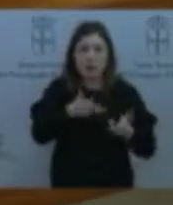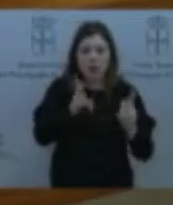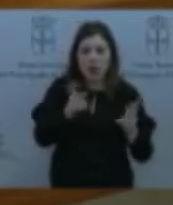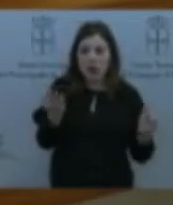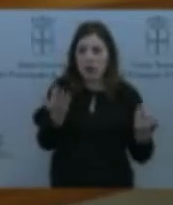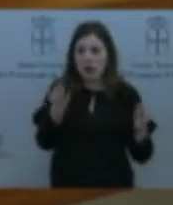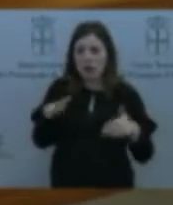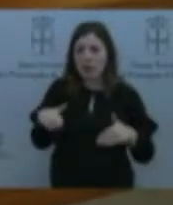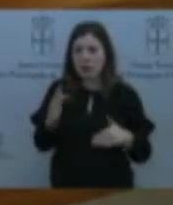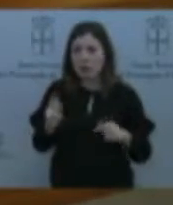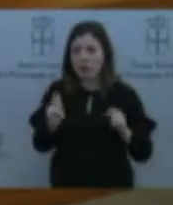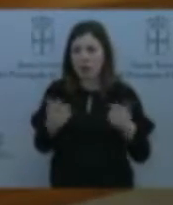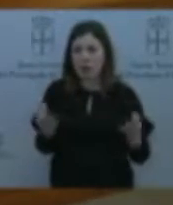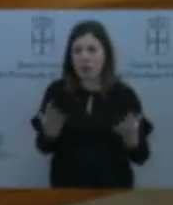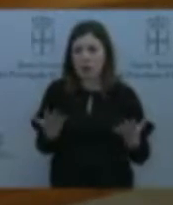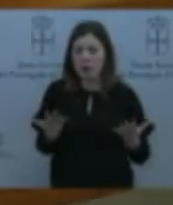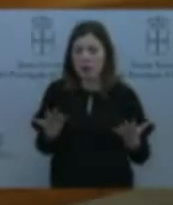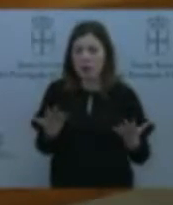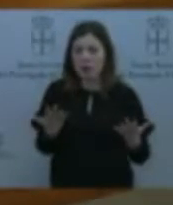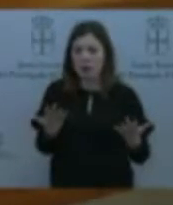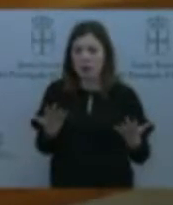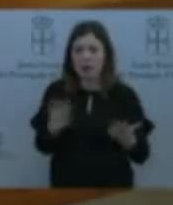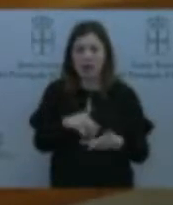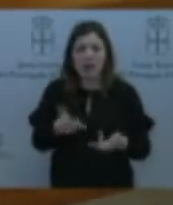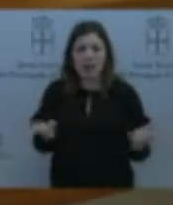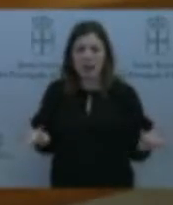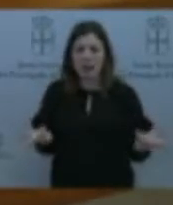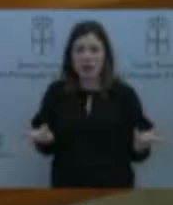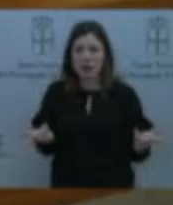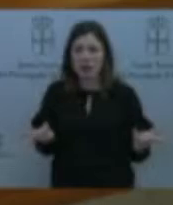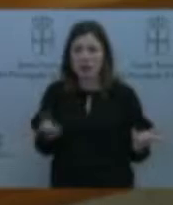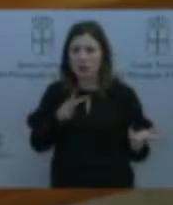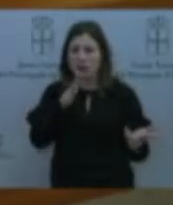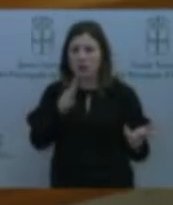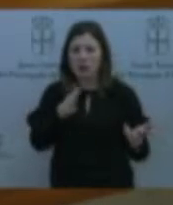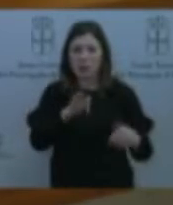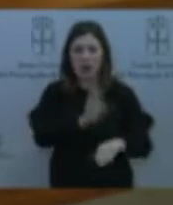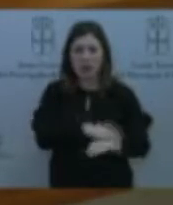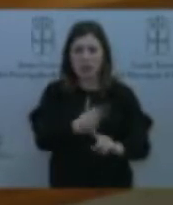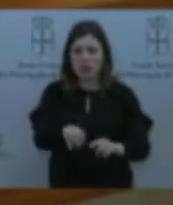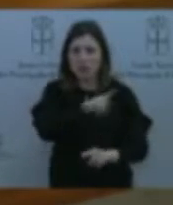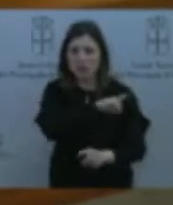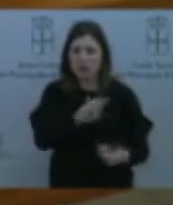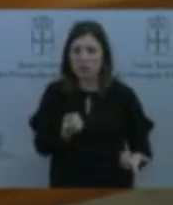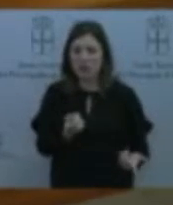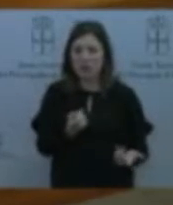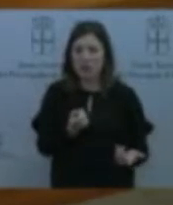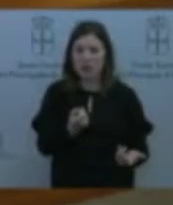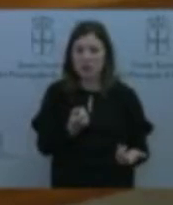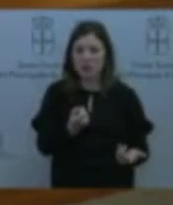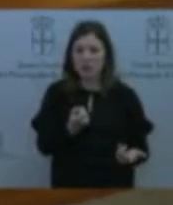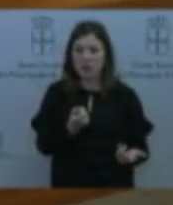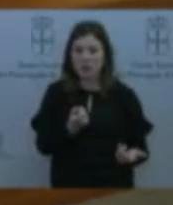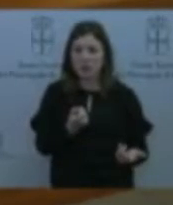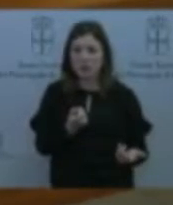dictadura en vez de democracia, ¿no? Autopistas abiertas para la extrema derecha, ahí quiero llegar, ¿no? Donde la autarquía, el autoritarismo, la